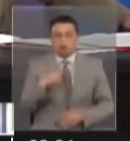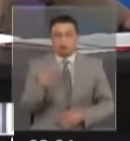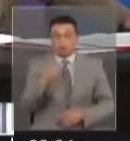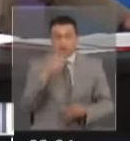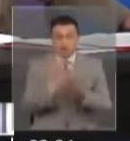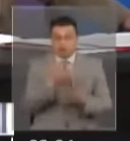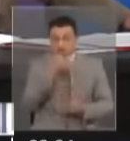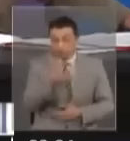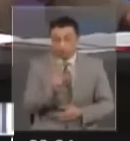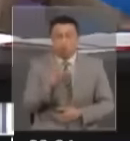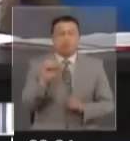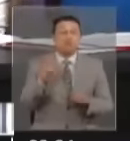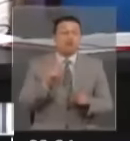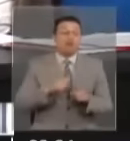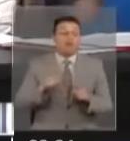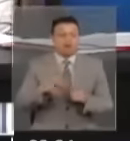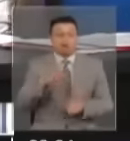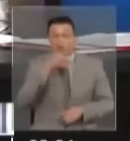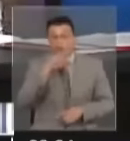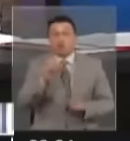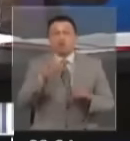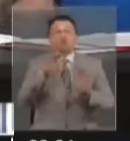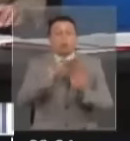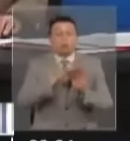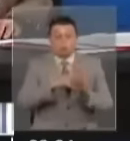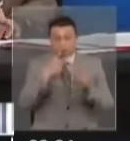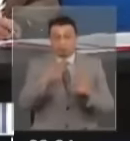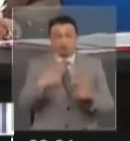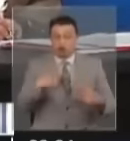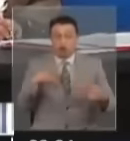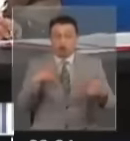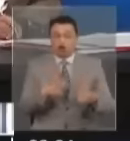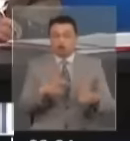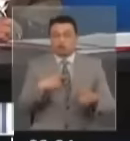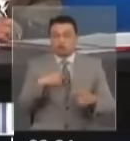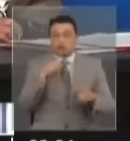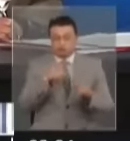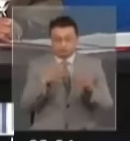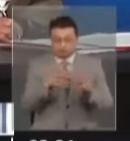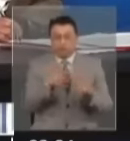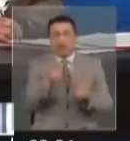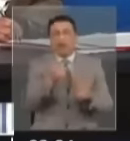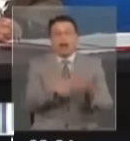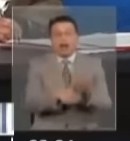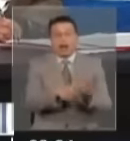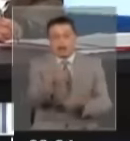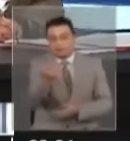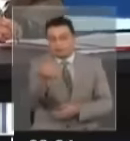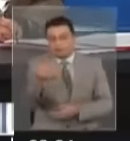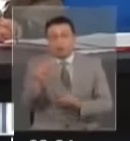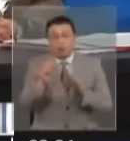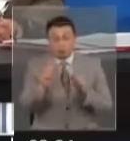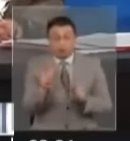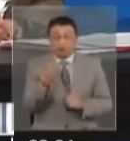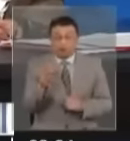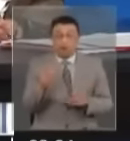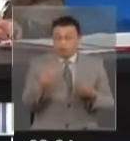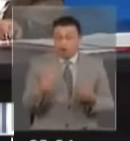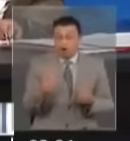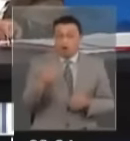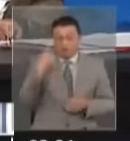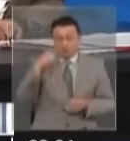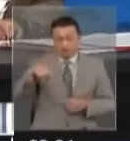lo digo, lo he dicho muchas veces en muchos programas, y no estoy en contra por la medida intrínseca. ¿Ah? Creo que puede ser válida, pero en